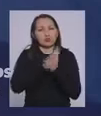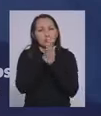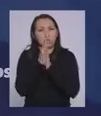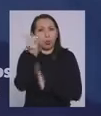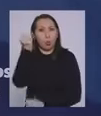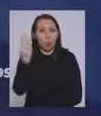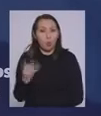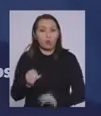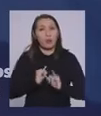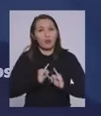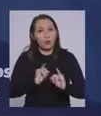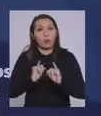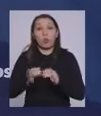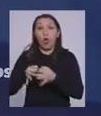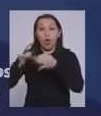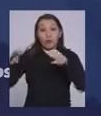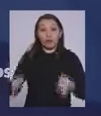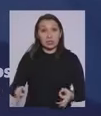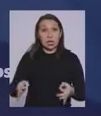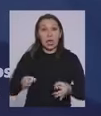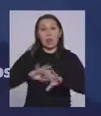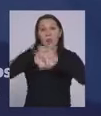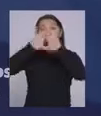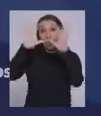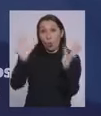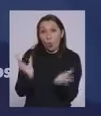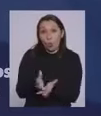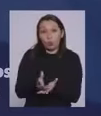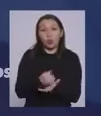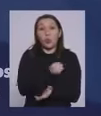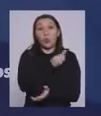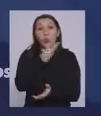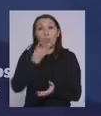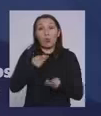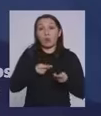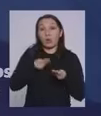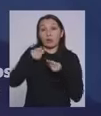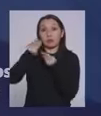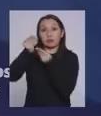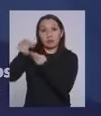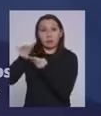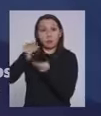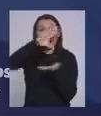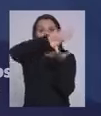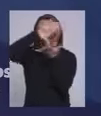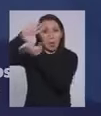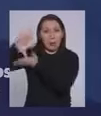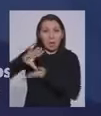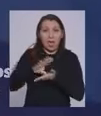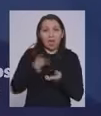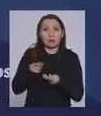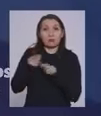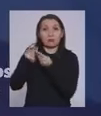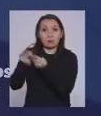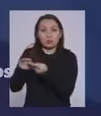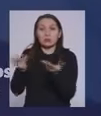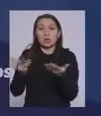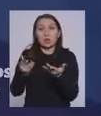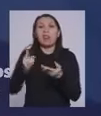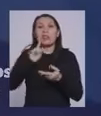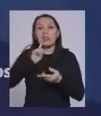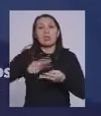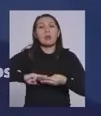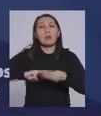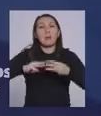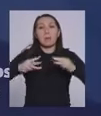cifras. Oficialmente, a nivel mundial, las cifras que se entregan en todos los países incluyen la